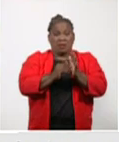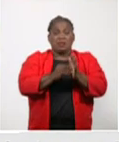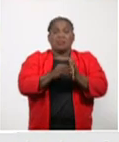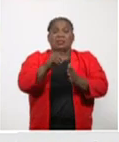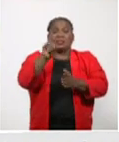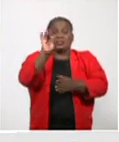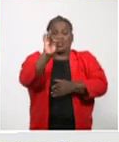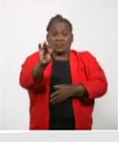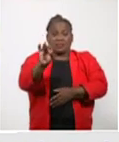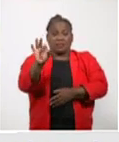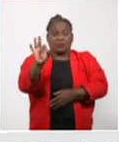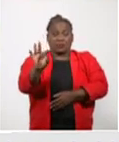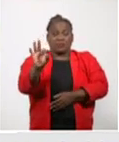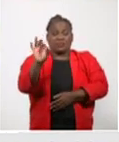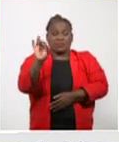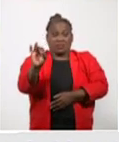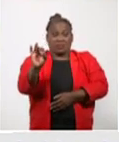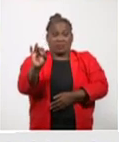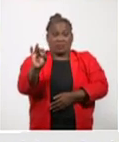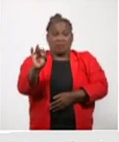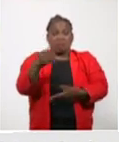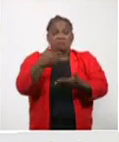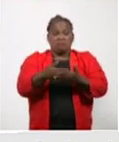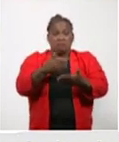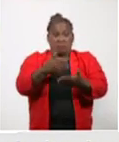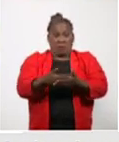17.787 muestras para el diagnóstico de COVID-19,